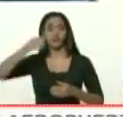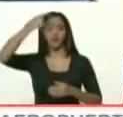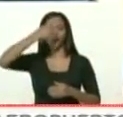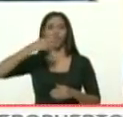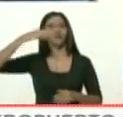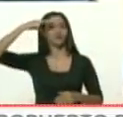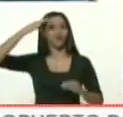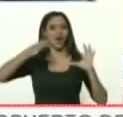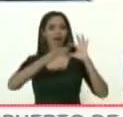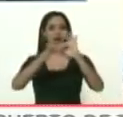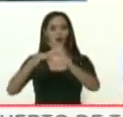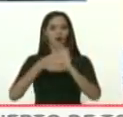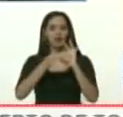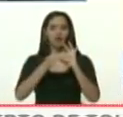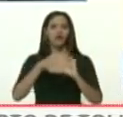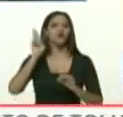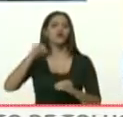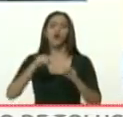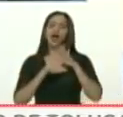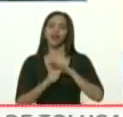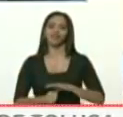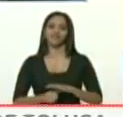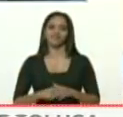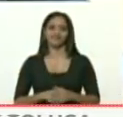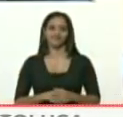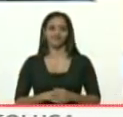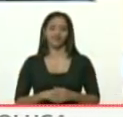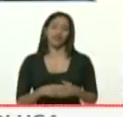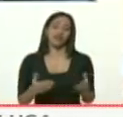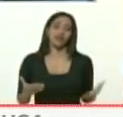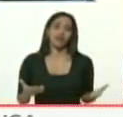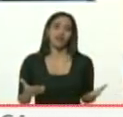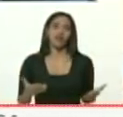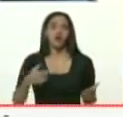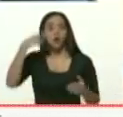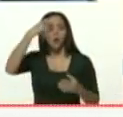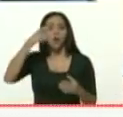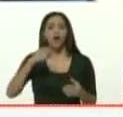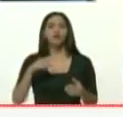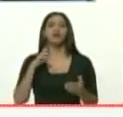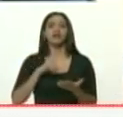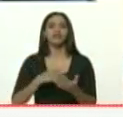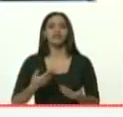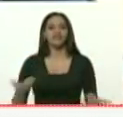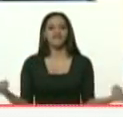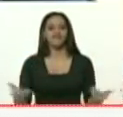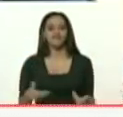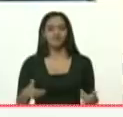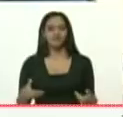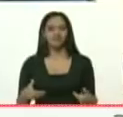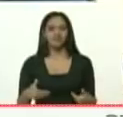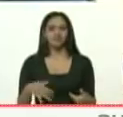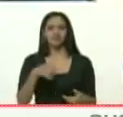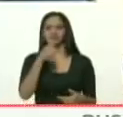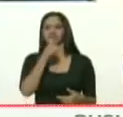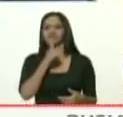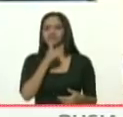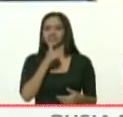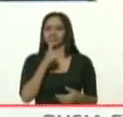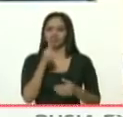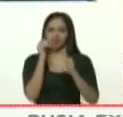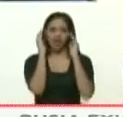Armada, unido, jamás será vencido. Y es un pueblo que está en resistencia,